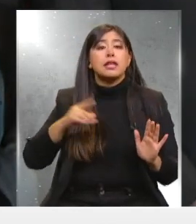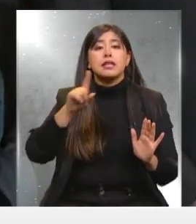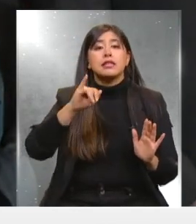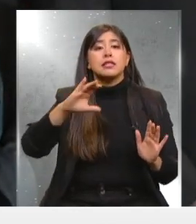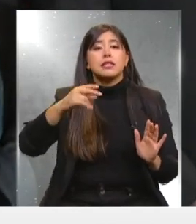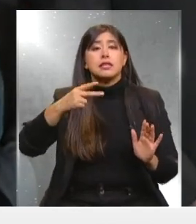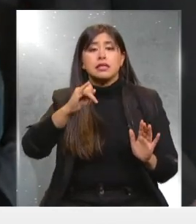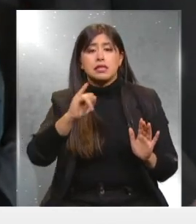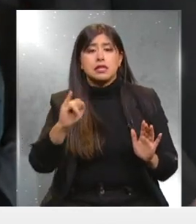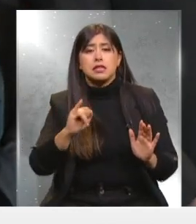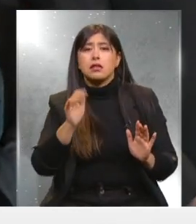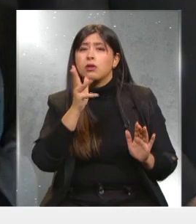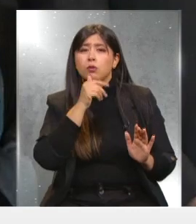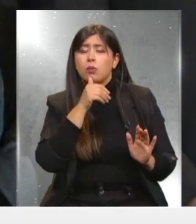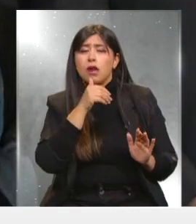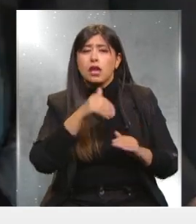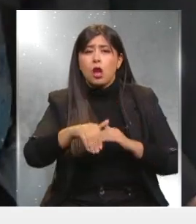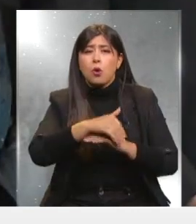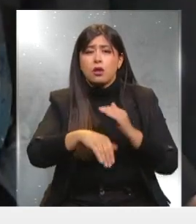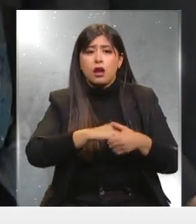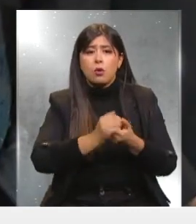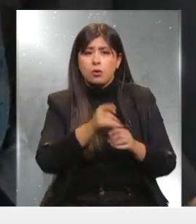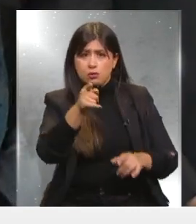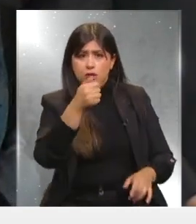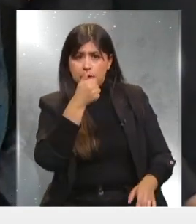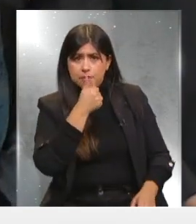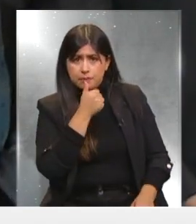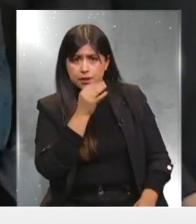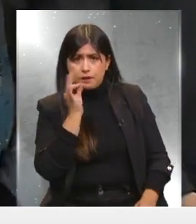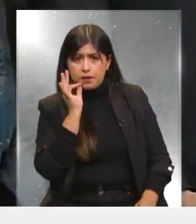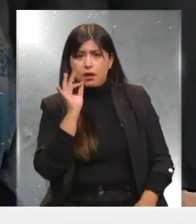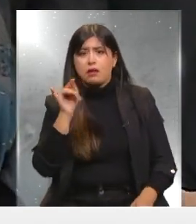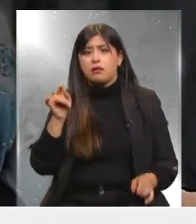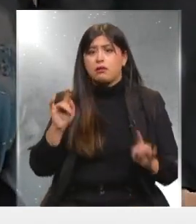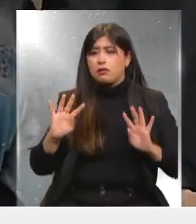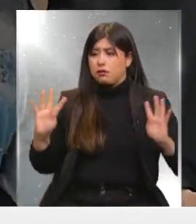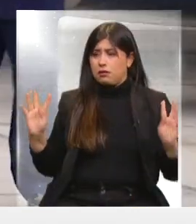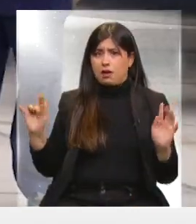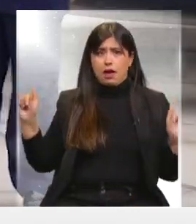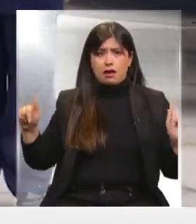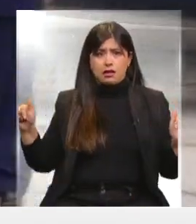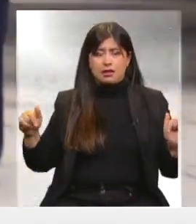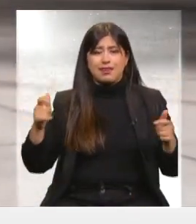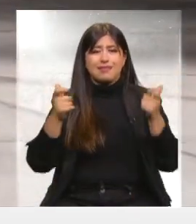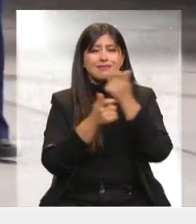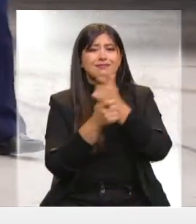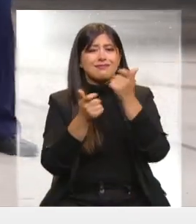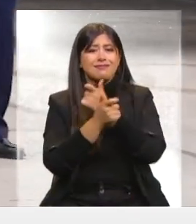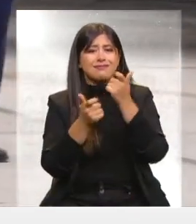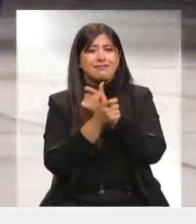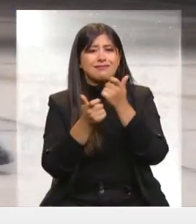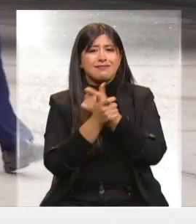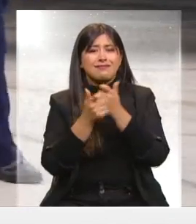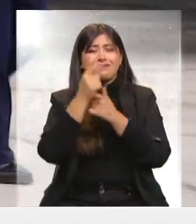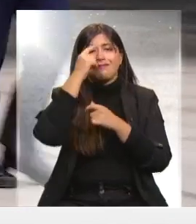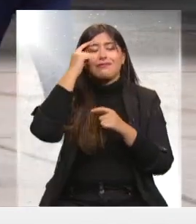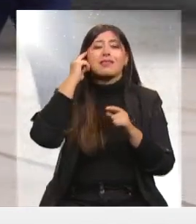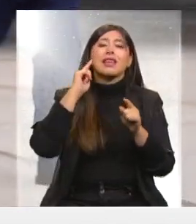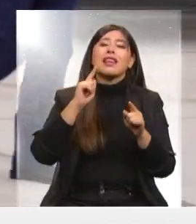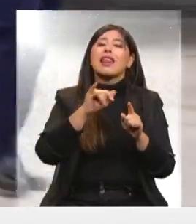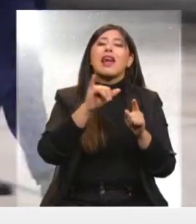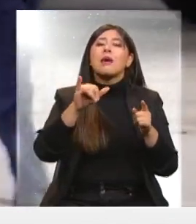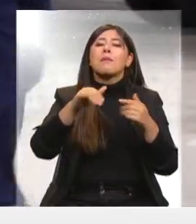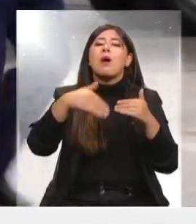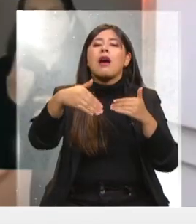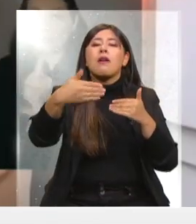ser neutrales lo han dicho en privado tú dices alguno de los de acá presentes semanas más tarde en su primera gira por